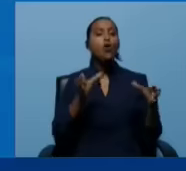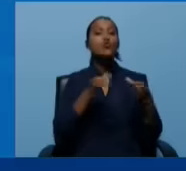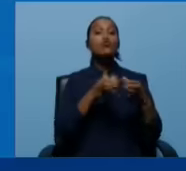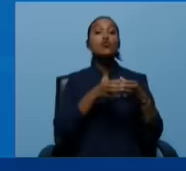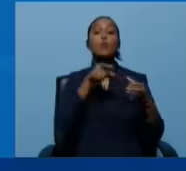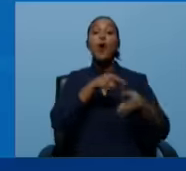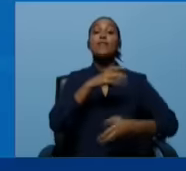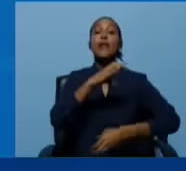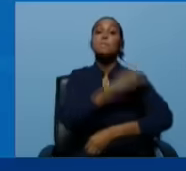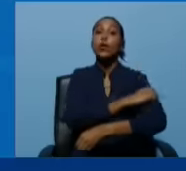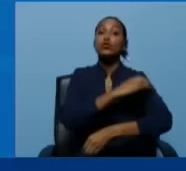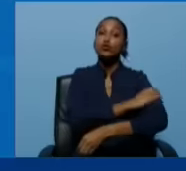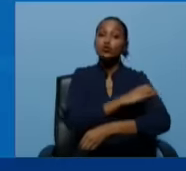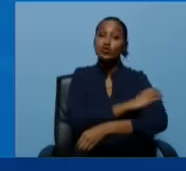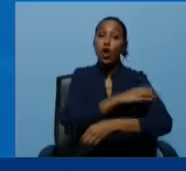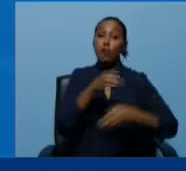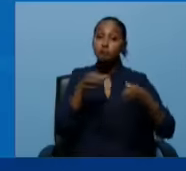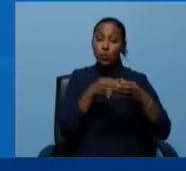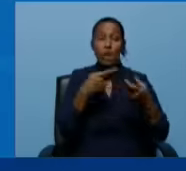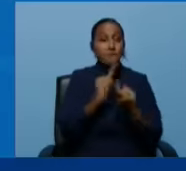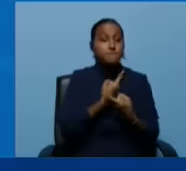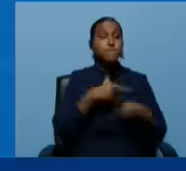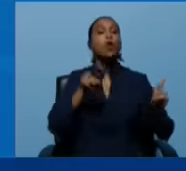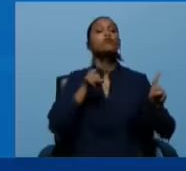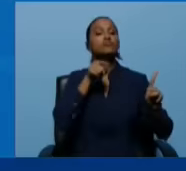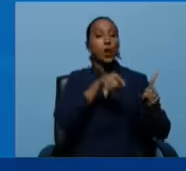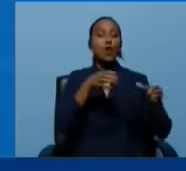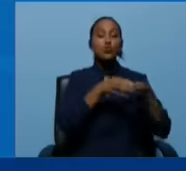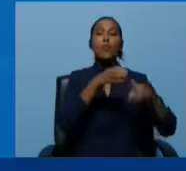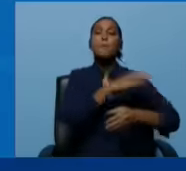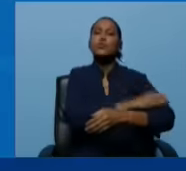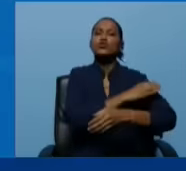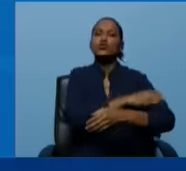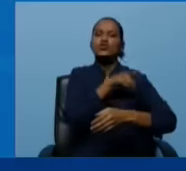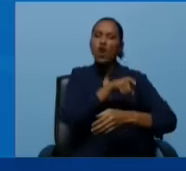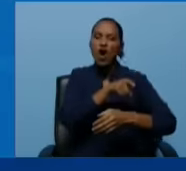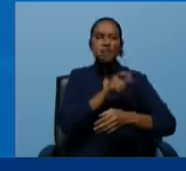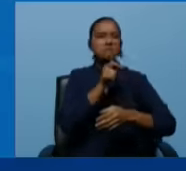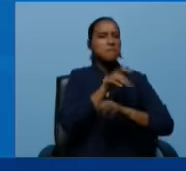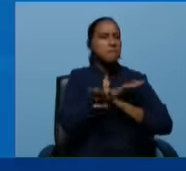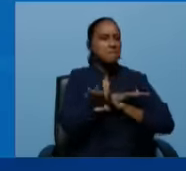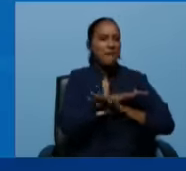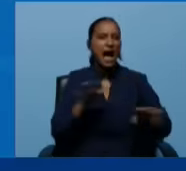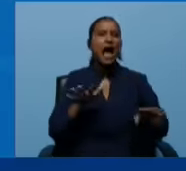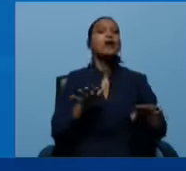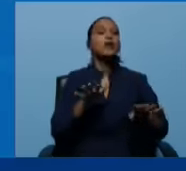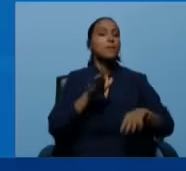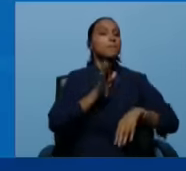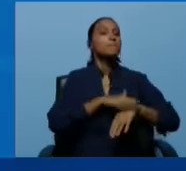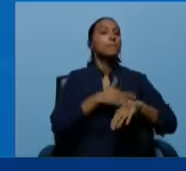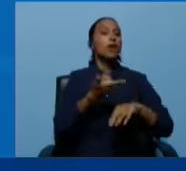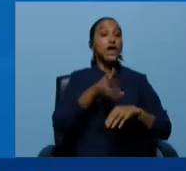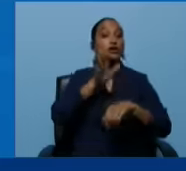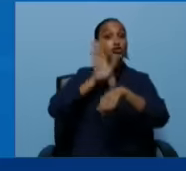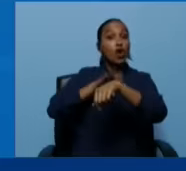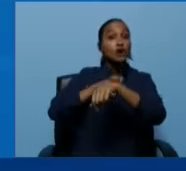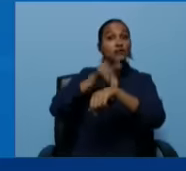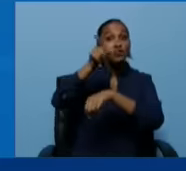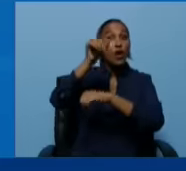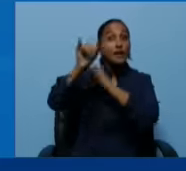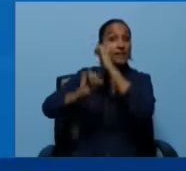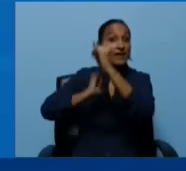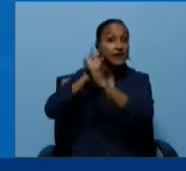fascista de la oposición venezolana, violento, que ha solicitado abiertamente el intervencionismo y